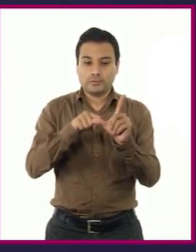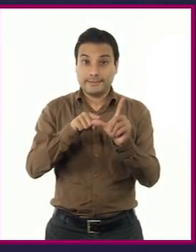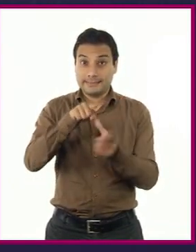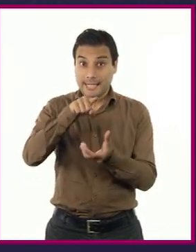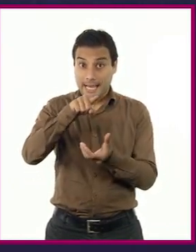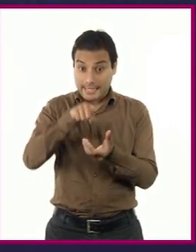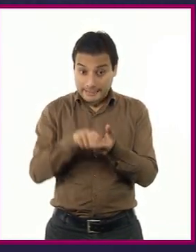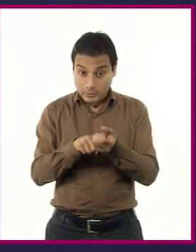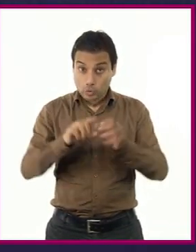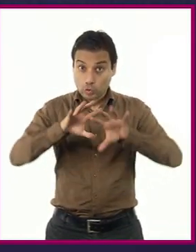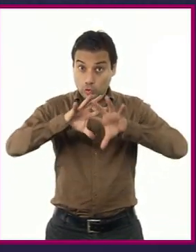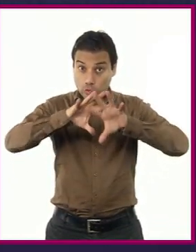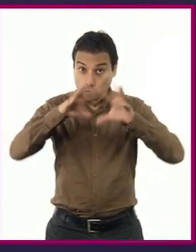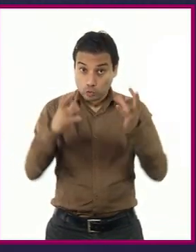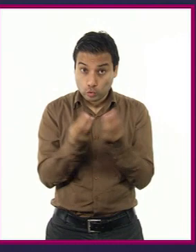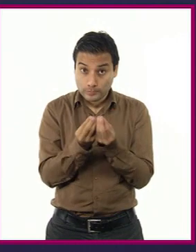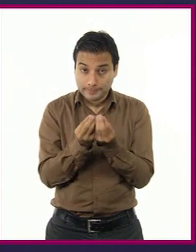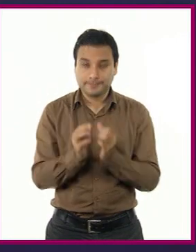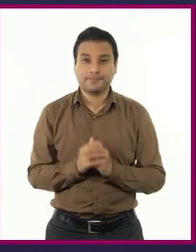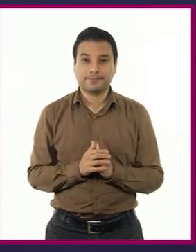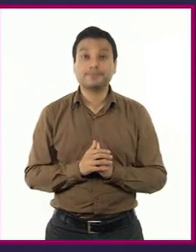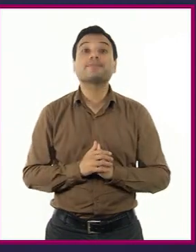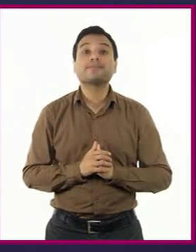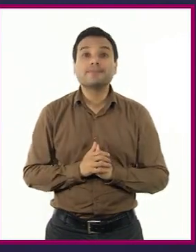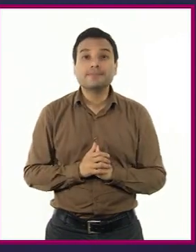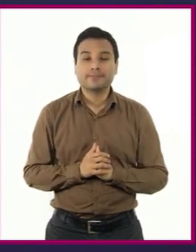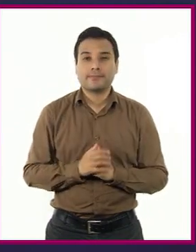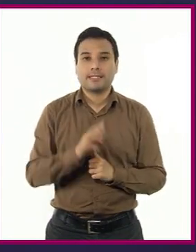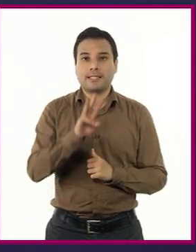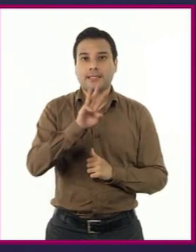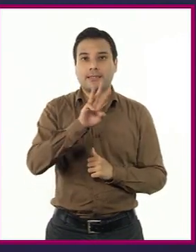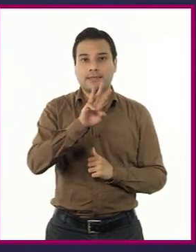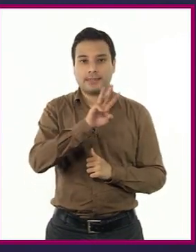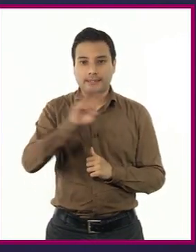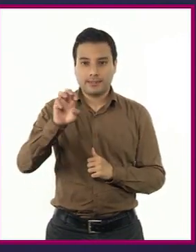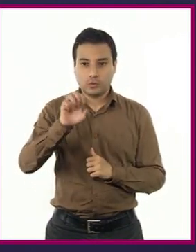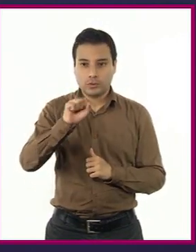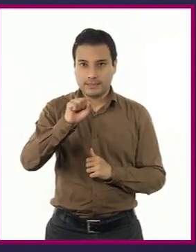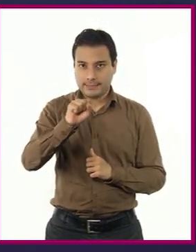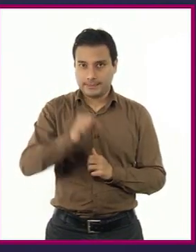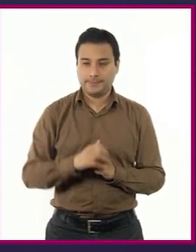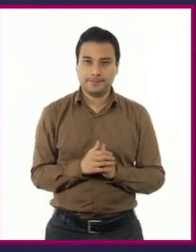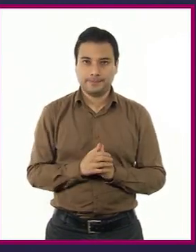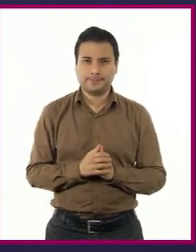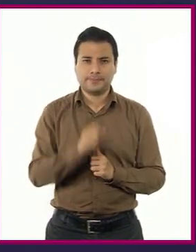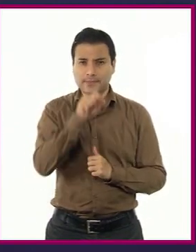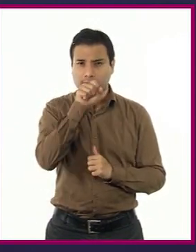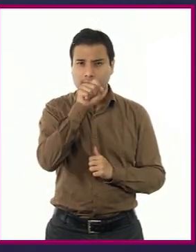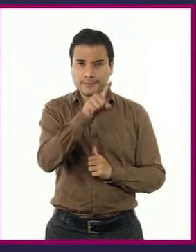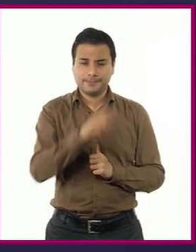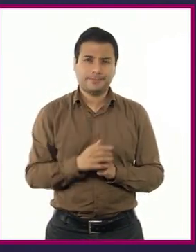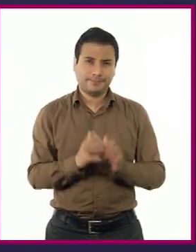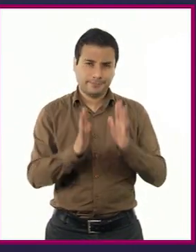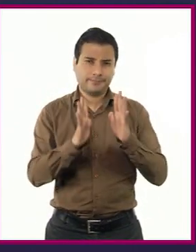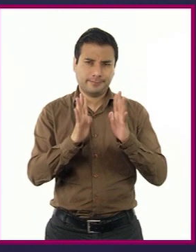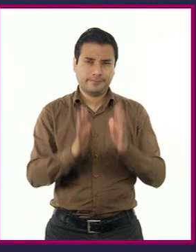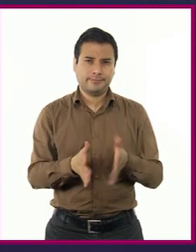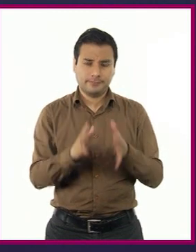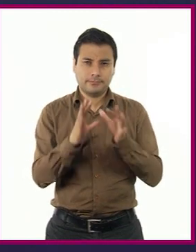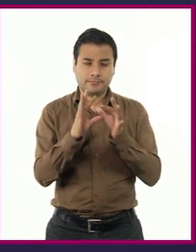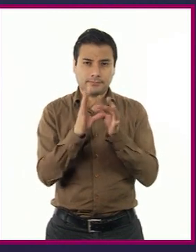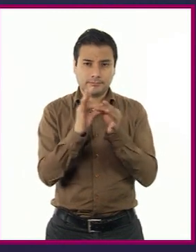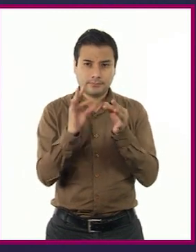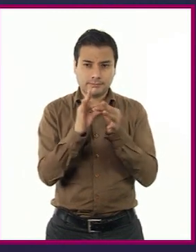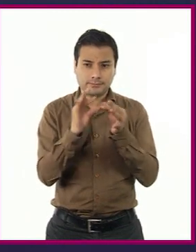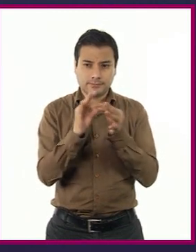interiores de un paralelogramo es igual a 360 grados. Y al mismo tiempo demostramos cómo